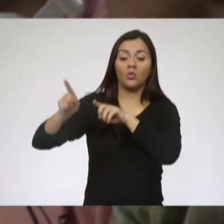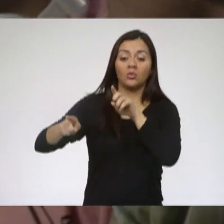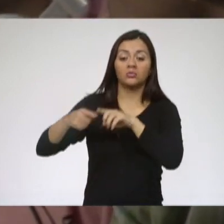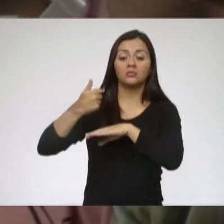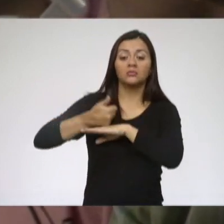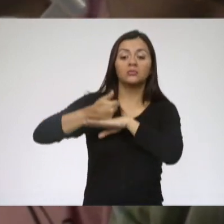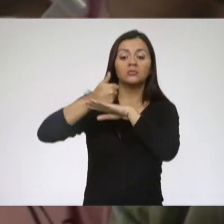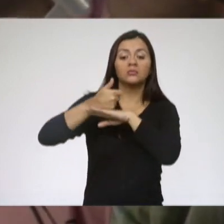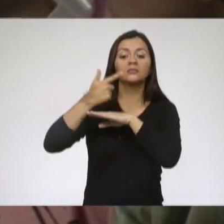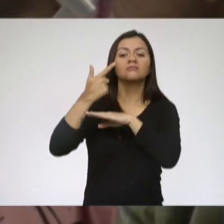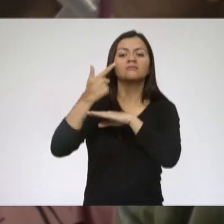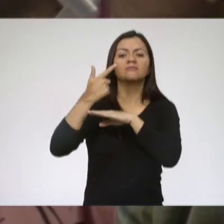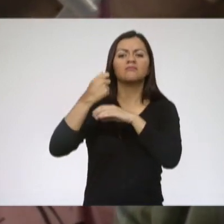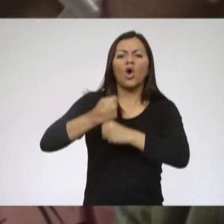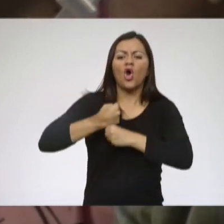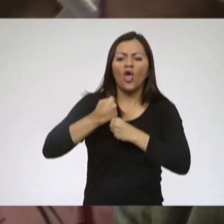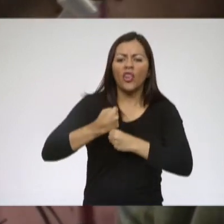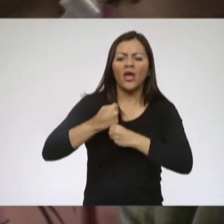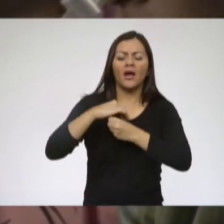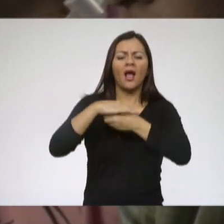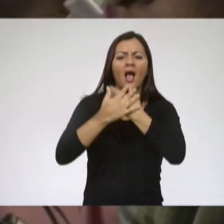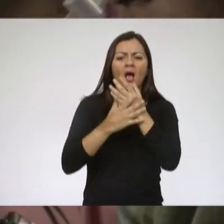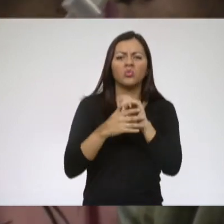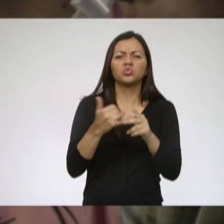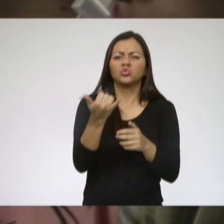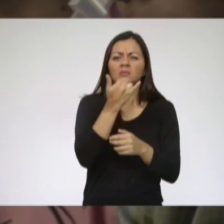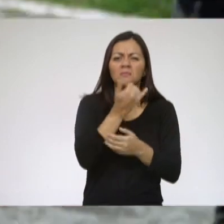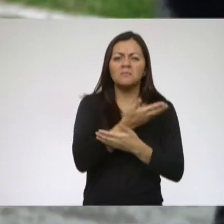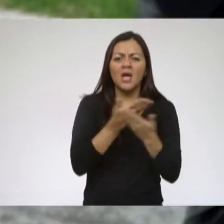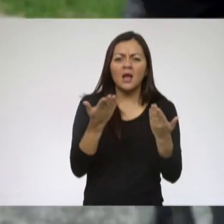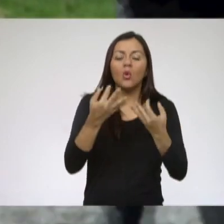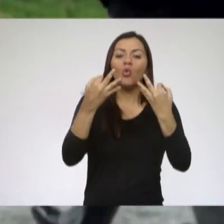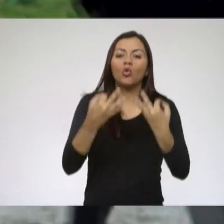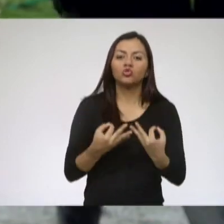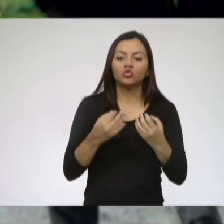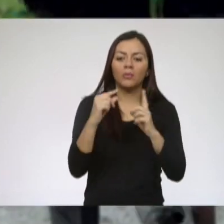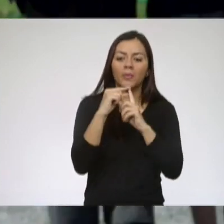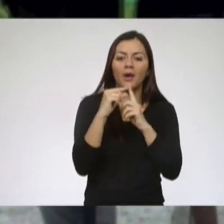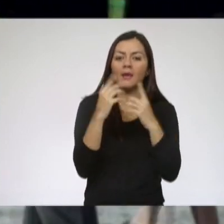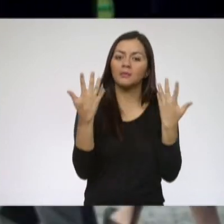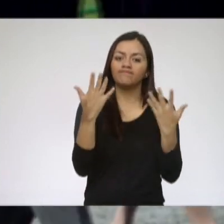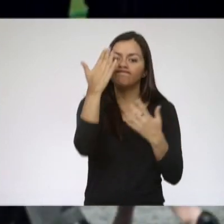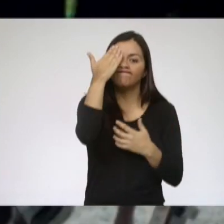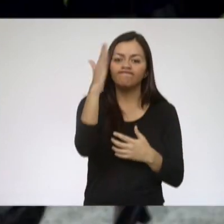aparte del abuso de poder, no entienden un concepto de justicia.